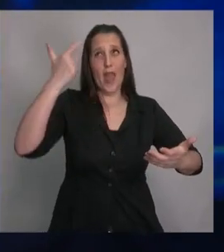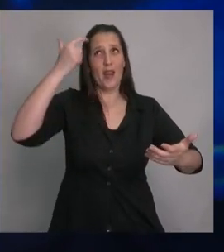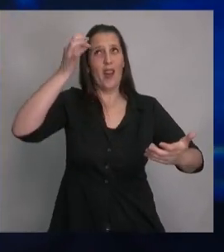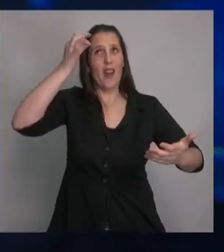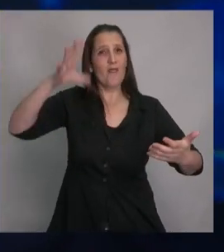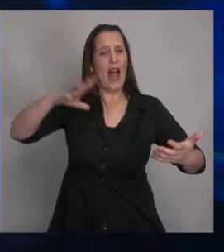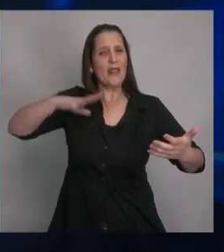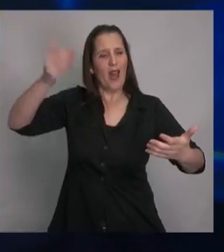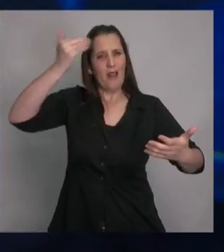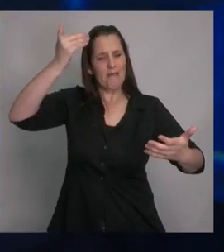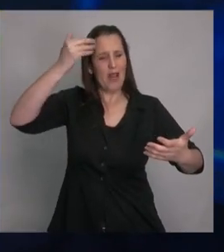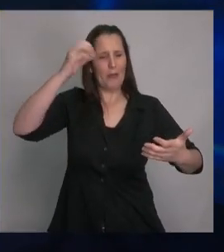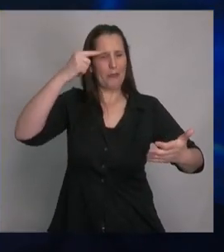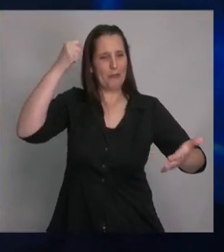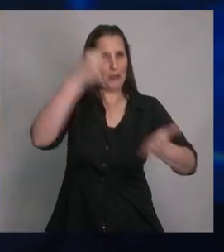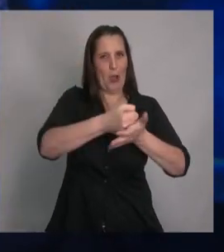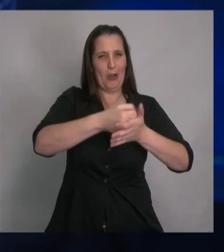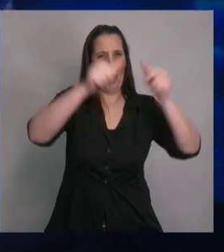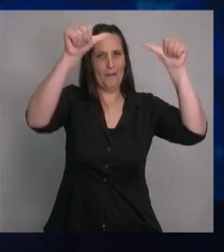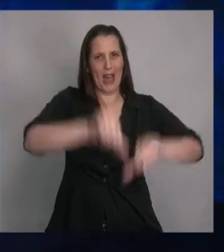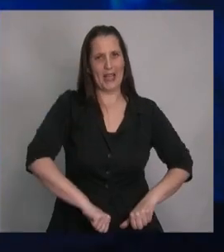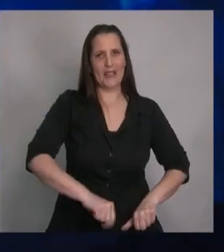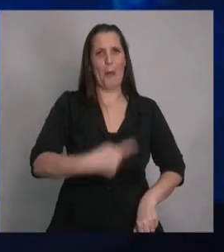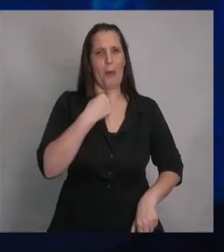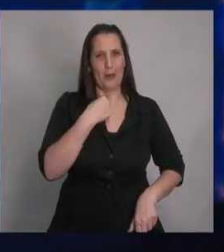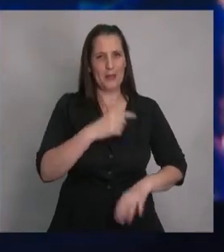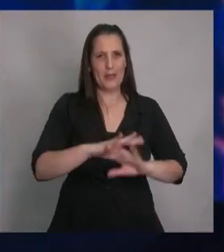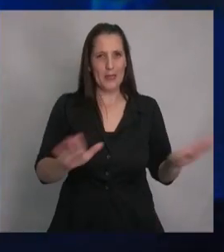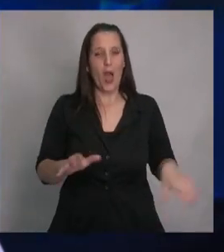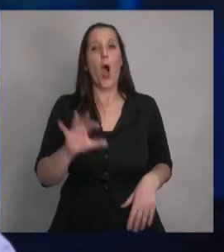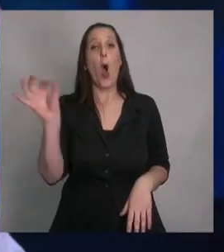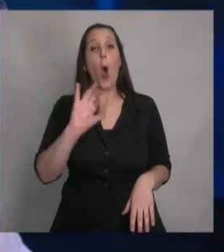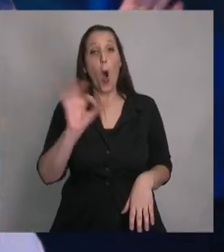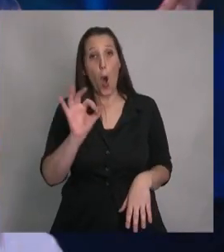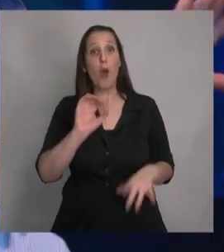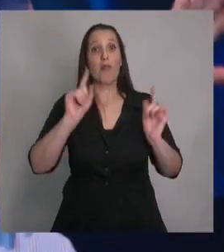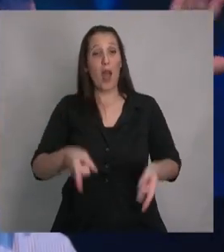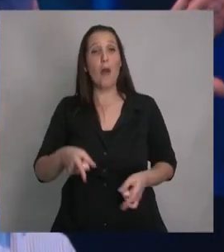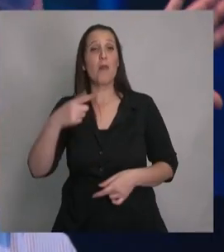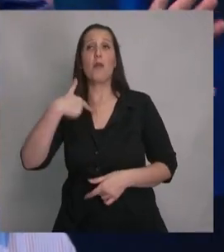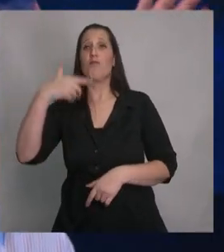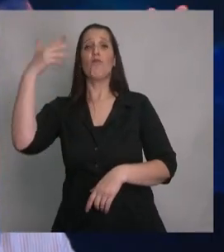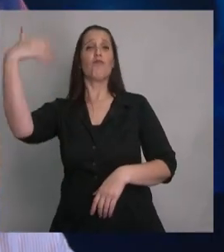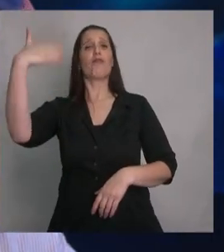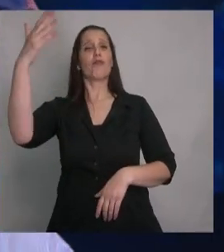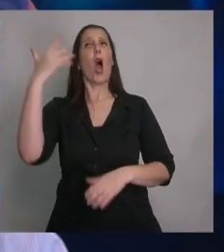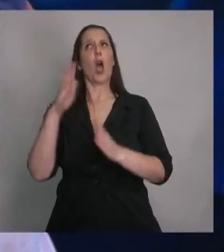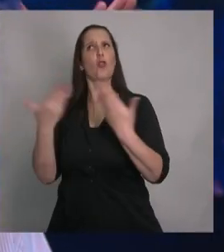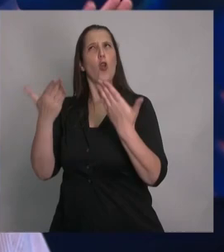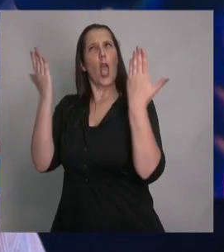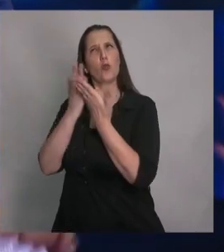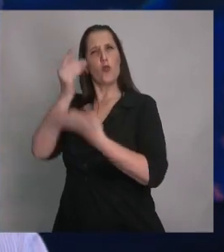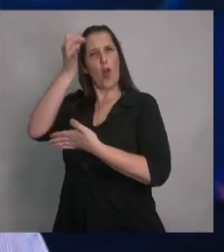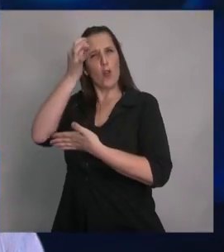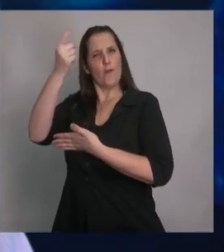abismo y nos estrellamos y fracasamos radicalmente, o la teoría sin la acción política es